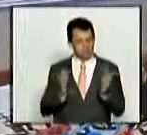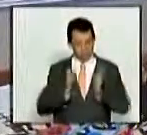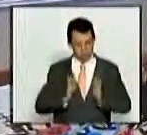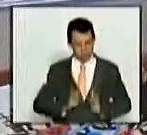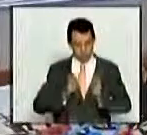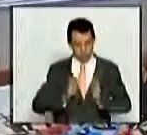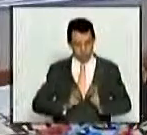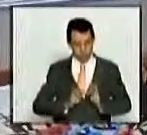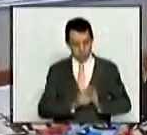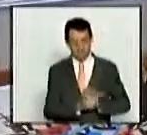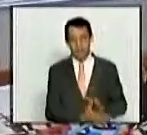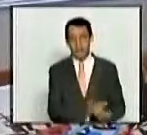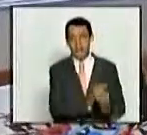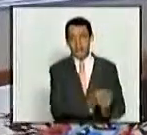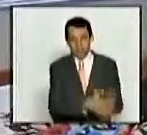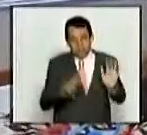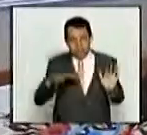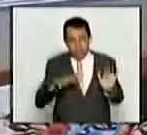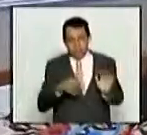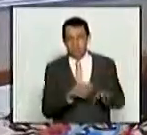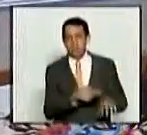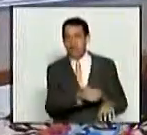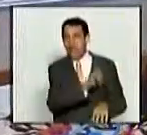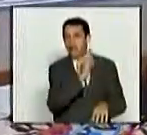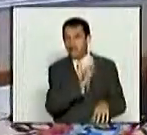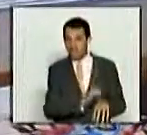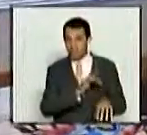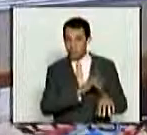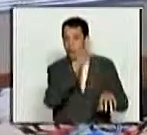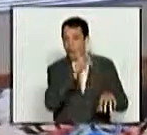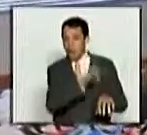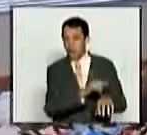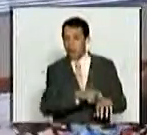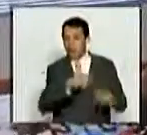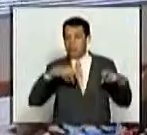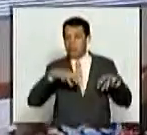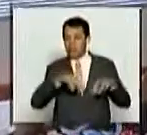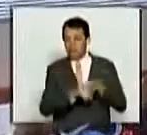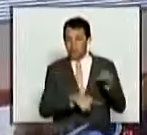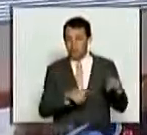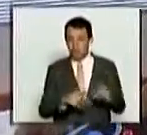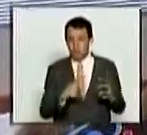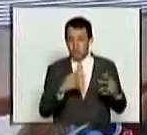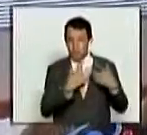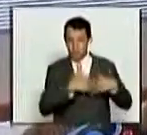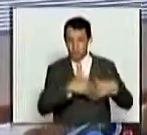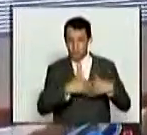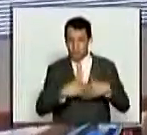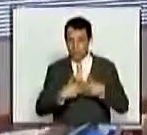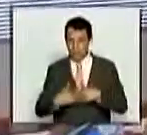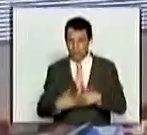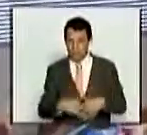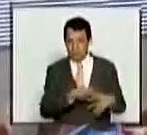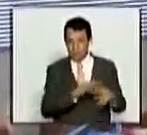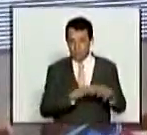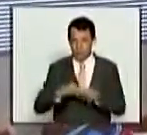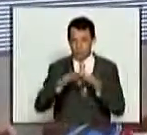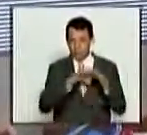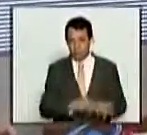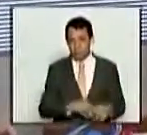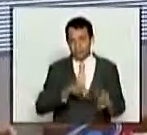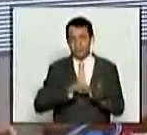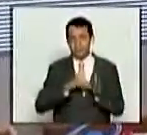tocan a una persona y sale electricidad? ¿De dónde sale para mover todos nuestros órganos? Eso se llama la bomba